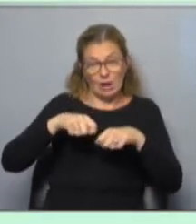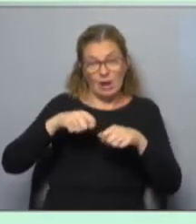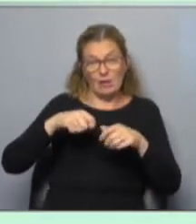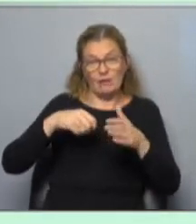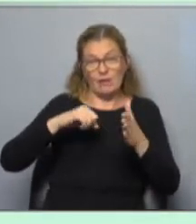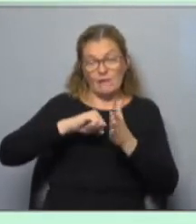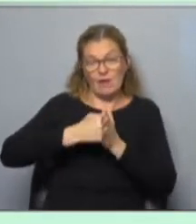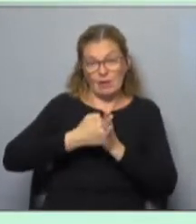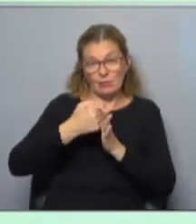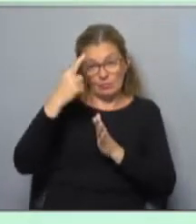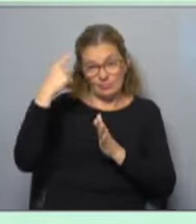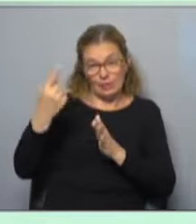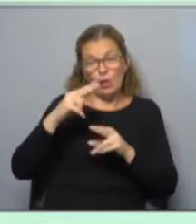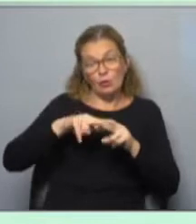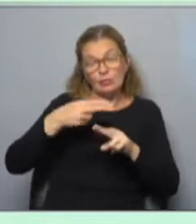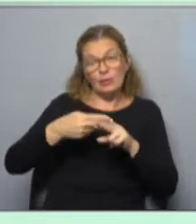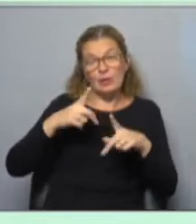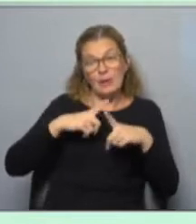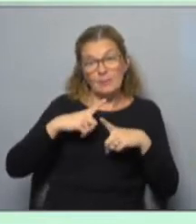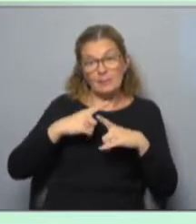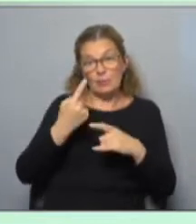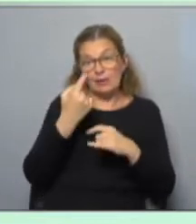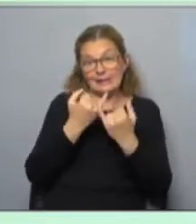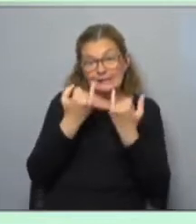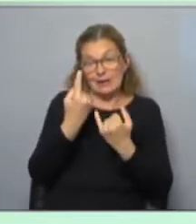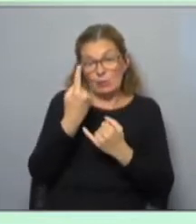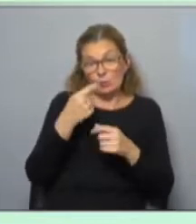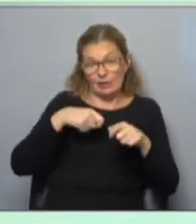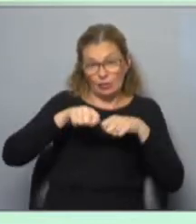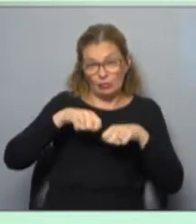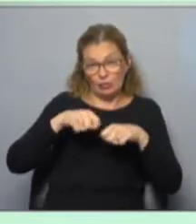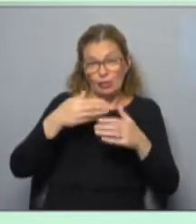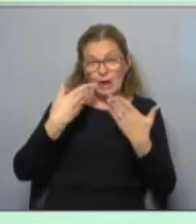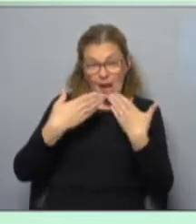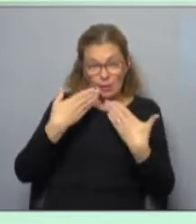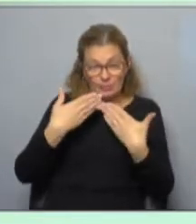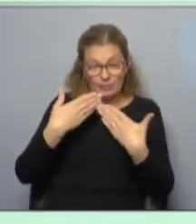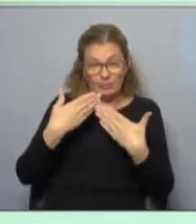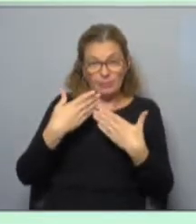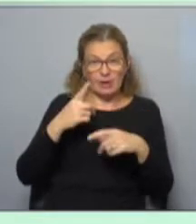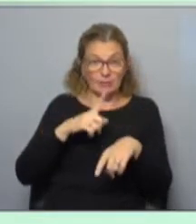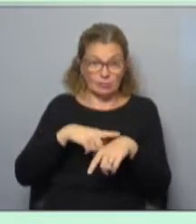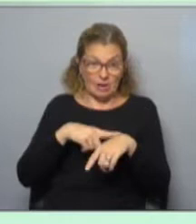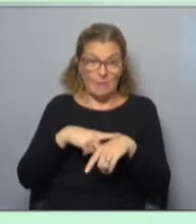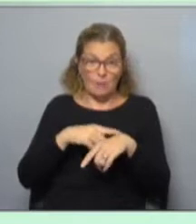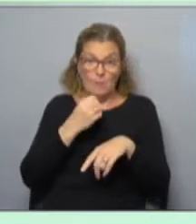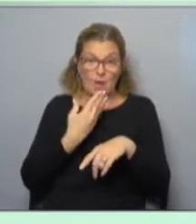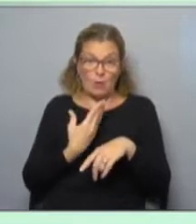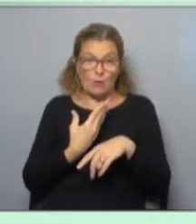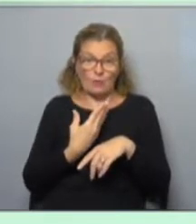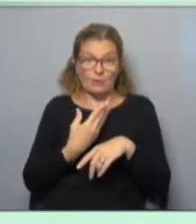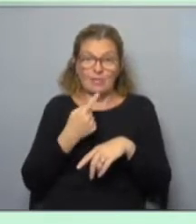Interamericano de cero de nuevo, esperemos estar desde el día uno en las negociaciones y en las conversaciones para ahorrarnos tiempo y para que,